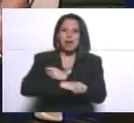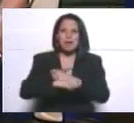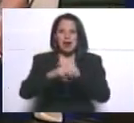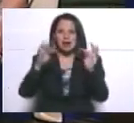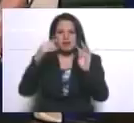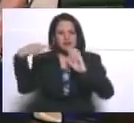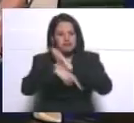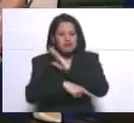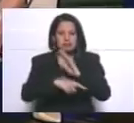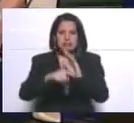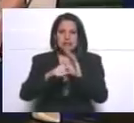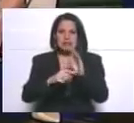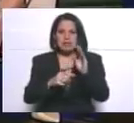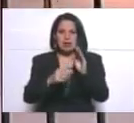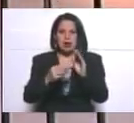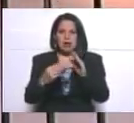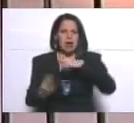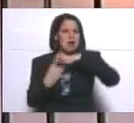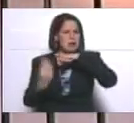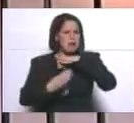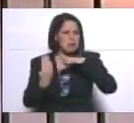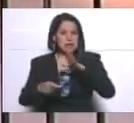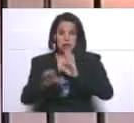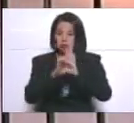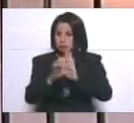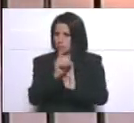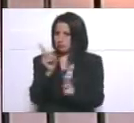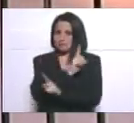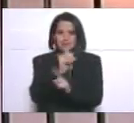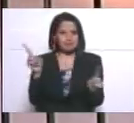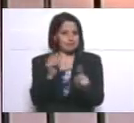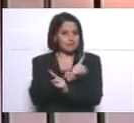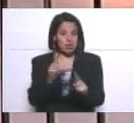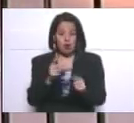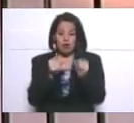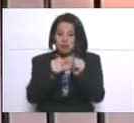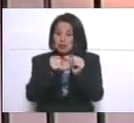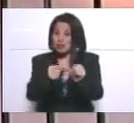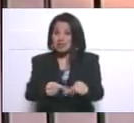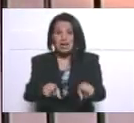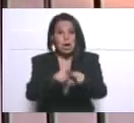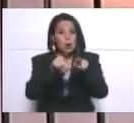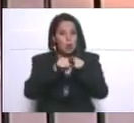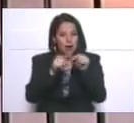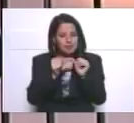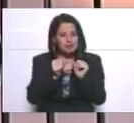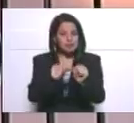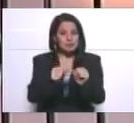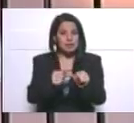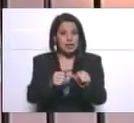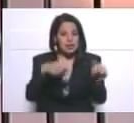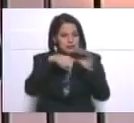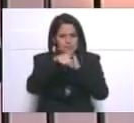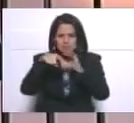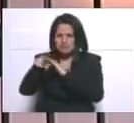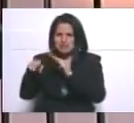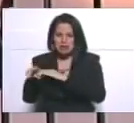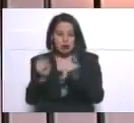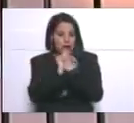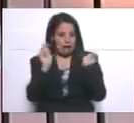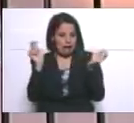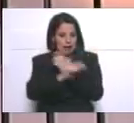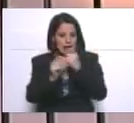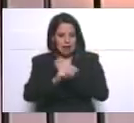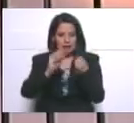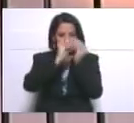la columna vertebral de la Constitución vigente pues permanecerá y se introducirán allí las reformas o